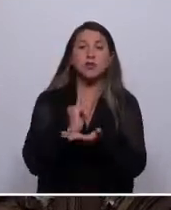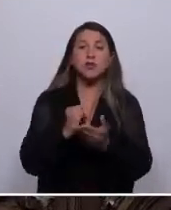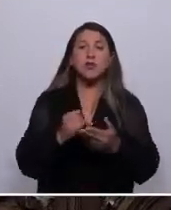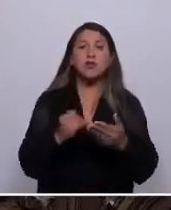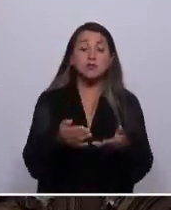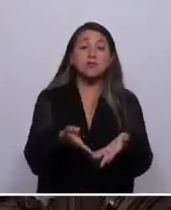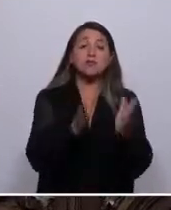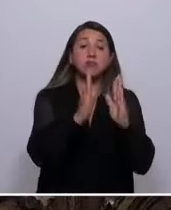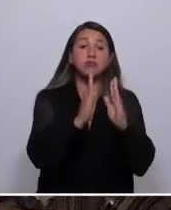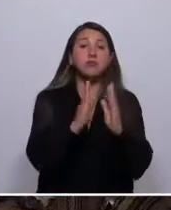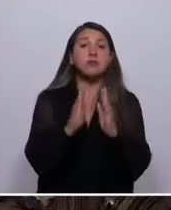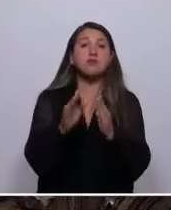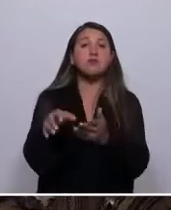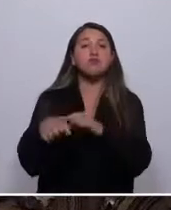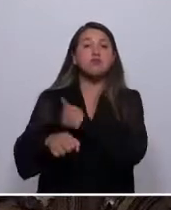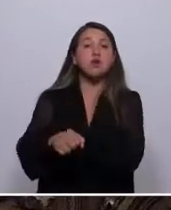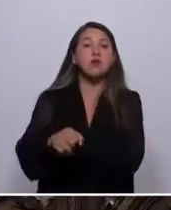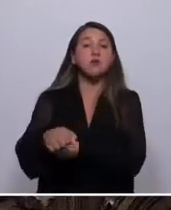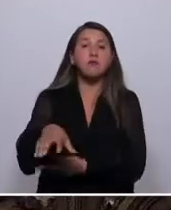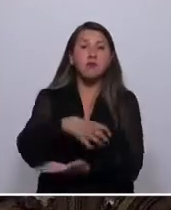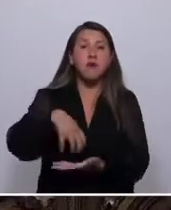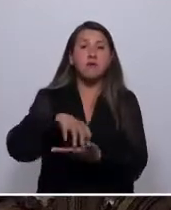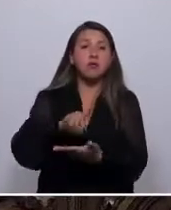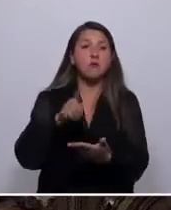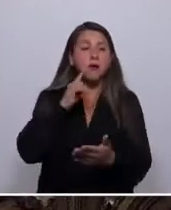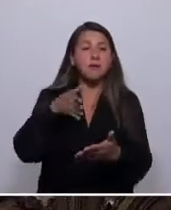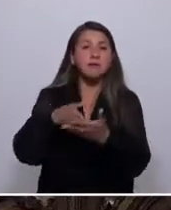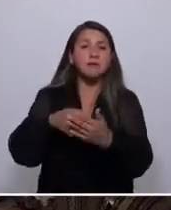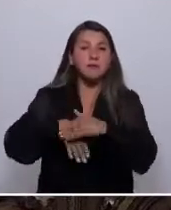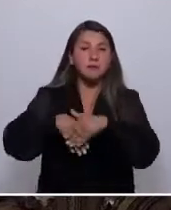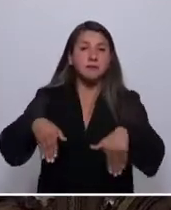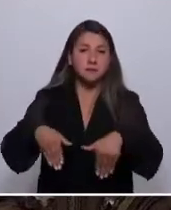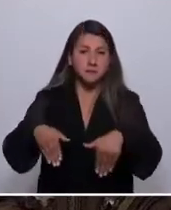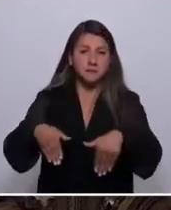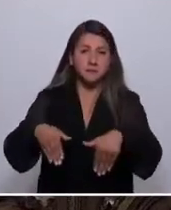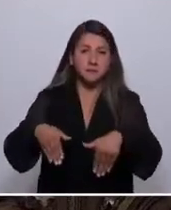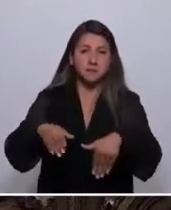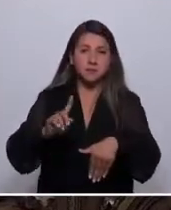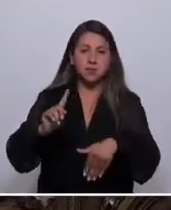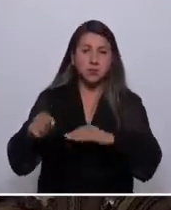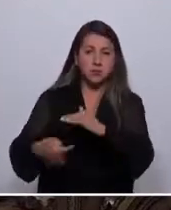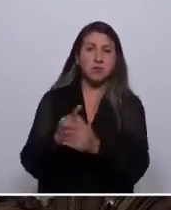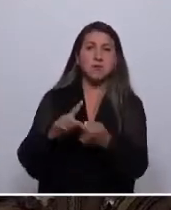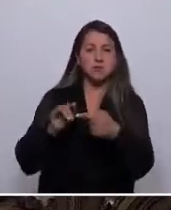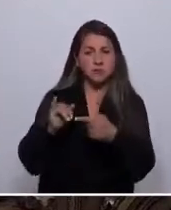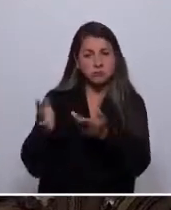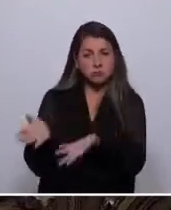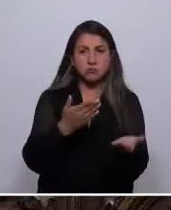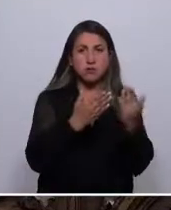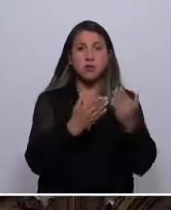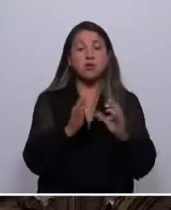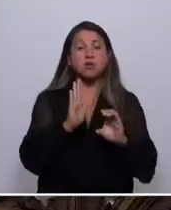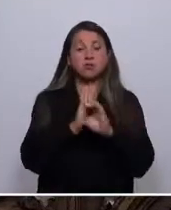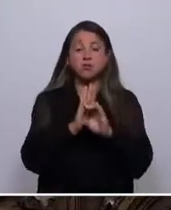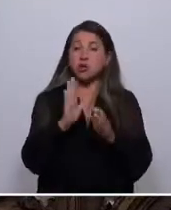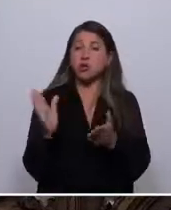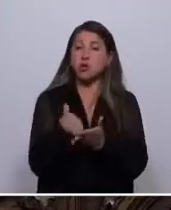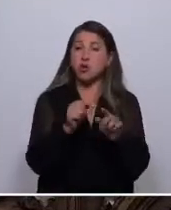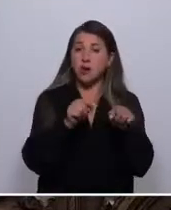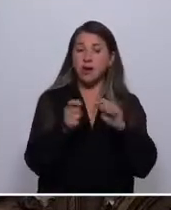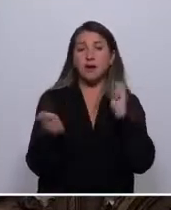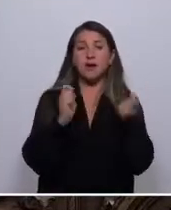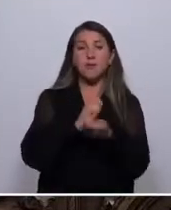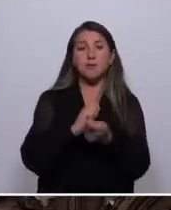poder del pueblo, no para neutralizarlo o incapacitarlo. Solo si la Constitución logra, de este modo, cambiar